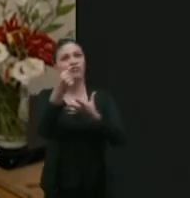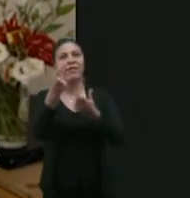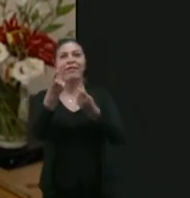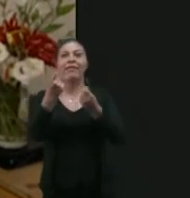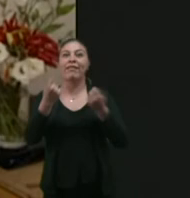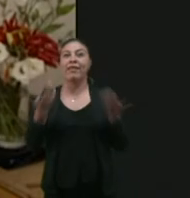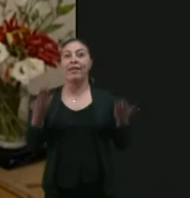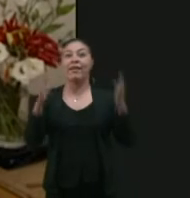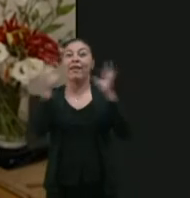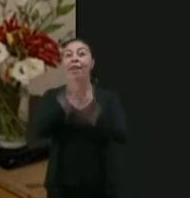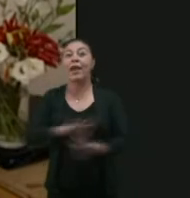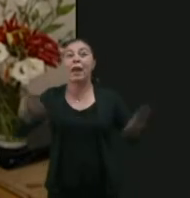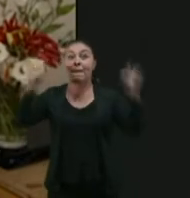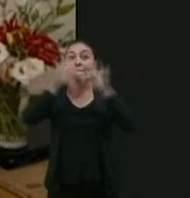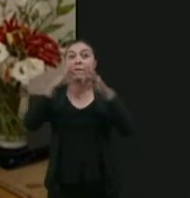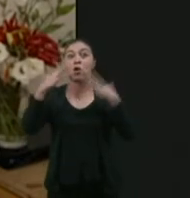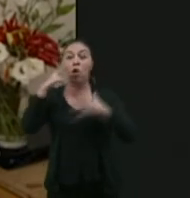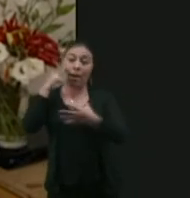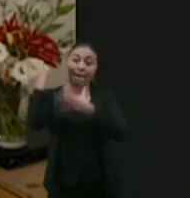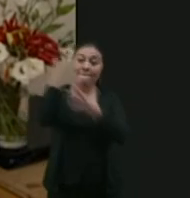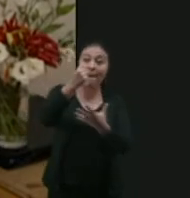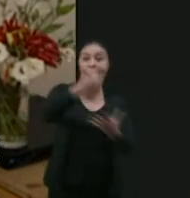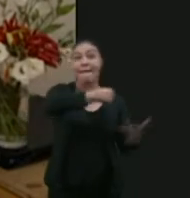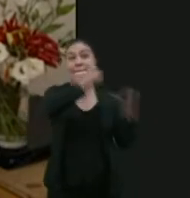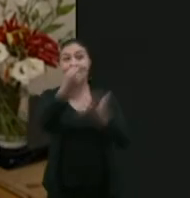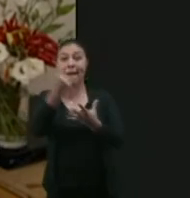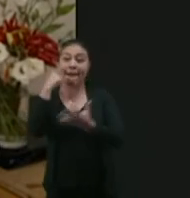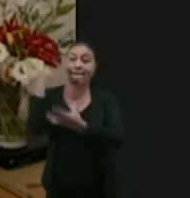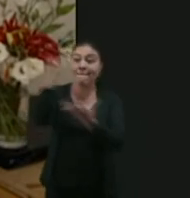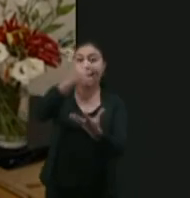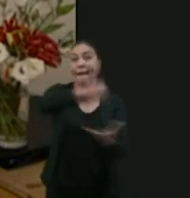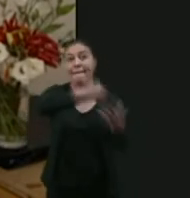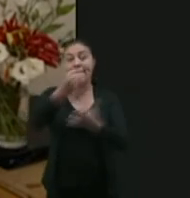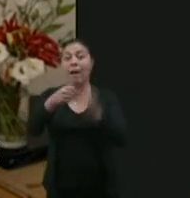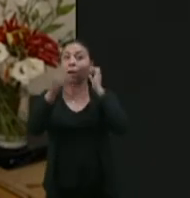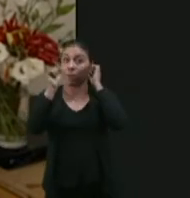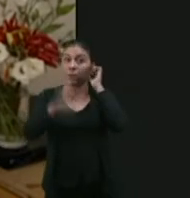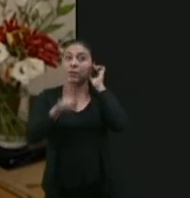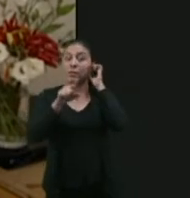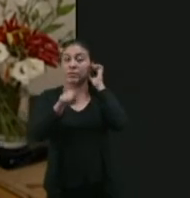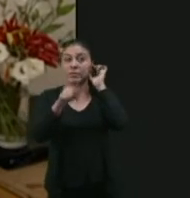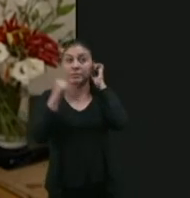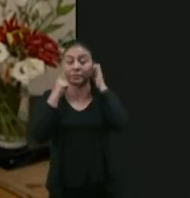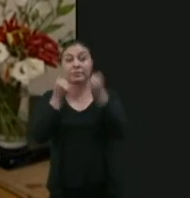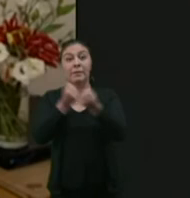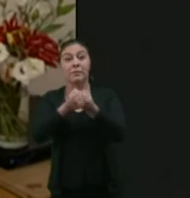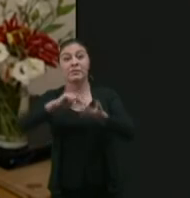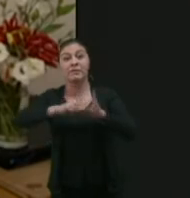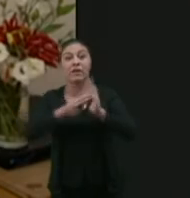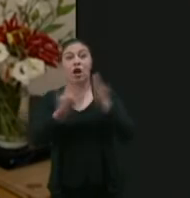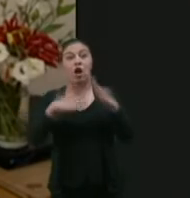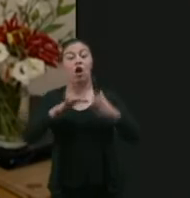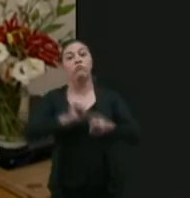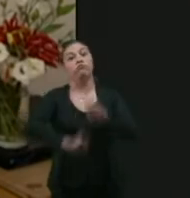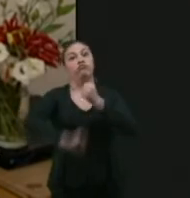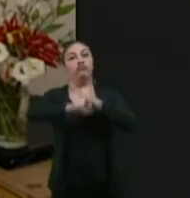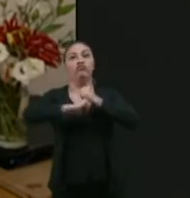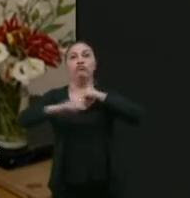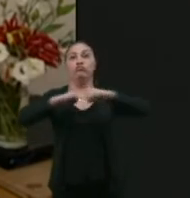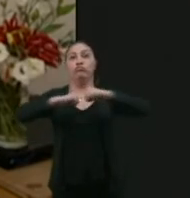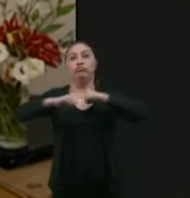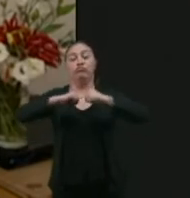valor para los inversionistas para que lleguen e inviertan en esos startups. Ese es el combustible que se necesita para poder animar la